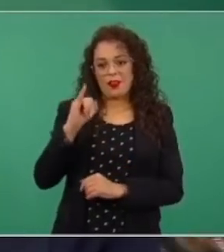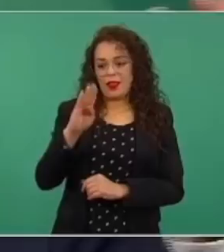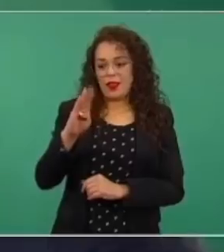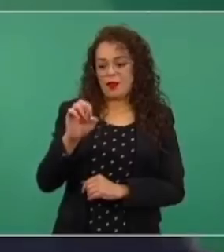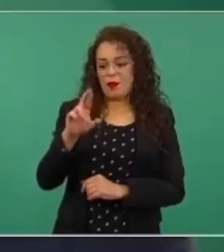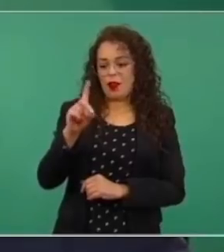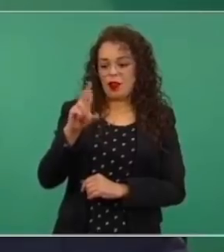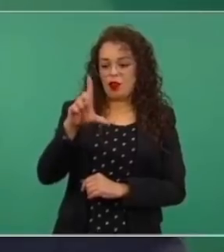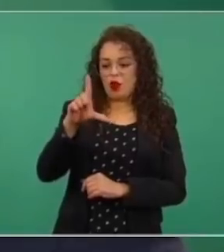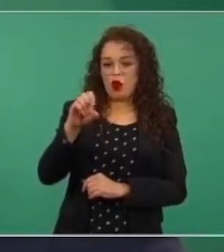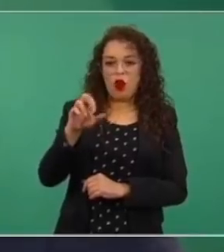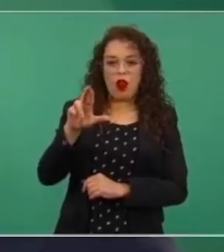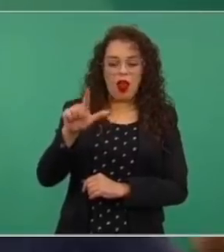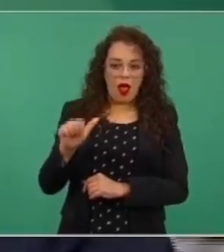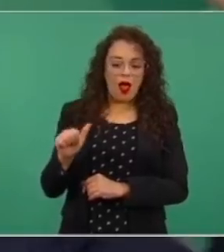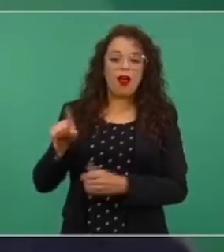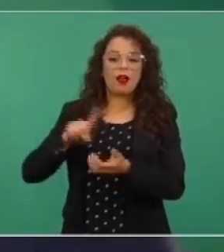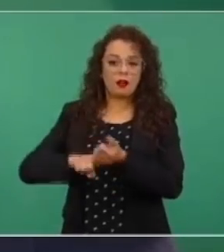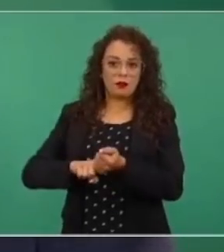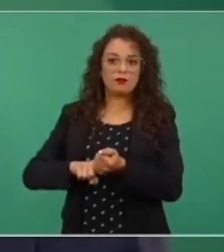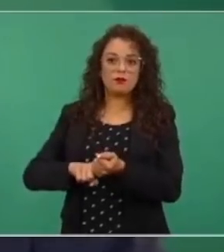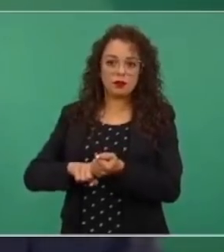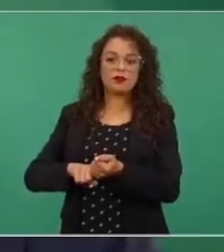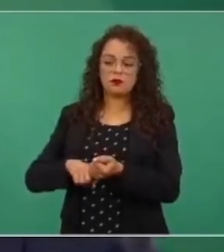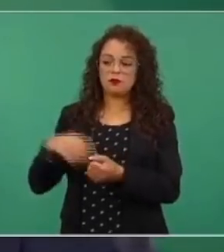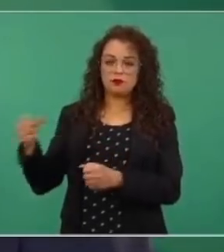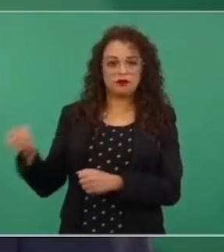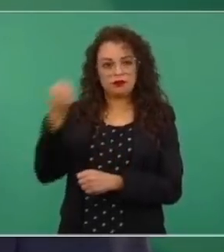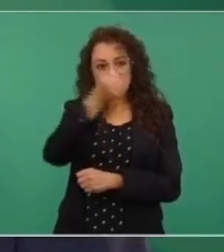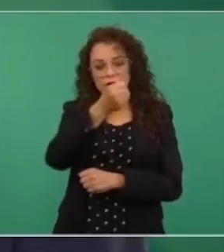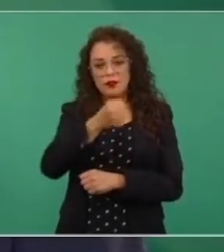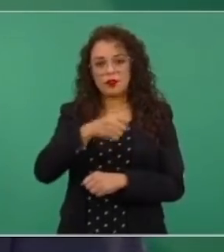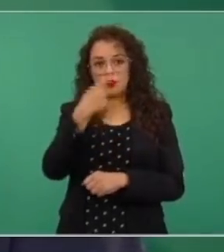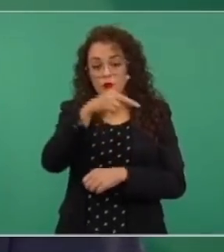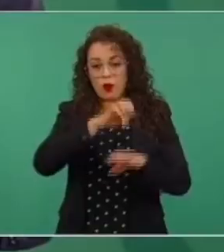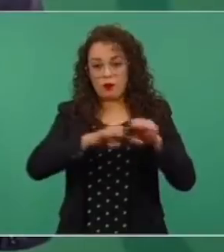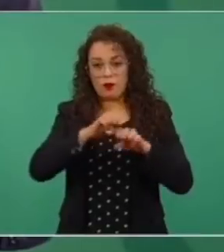a trabajar a Felipe Calderón,